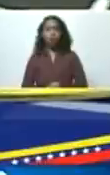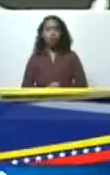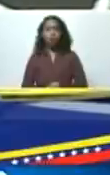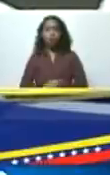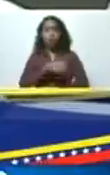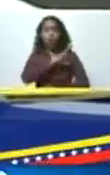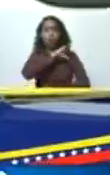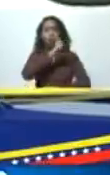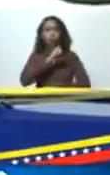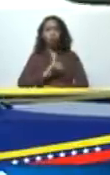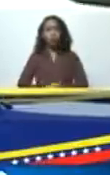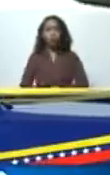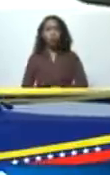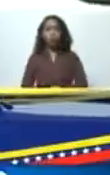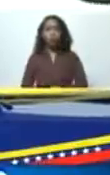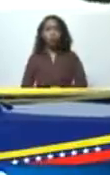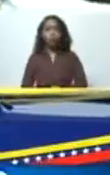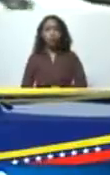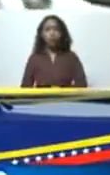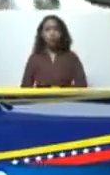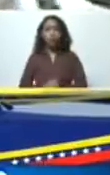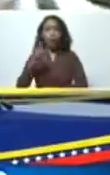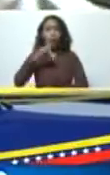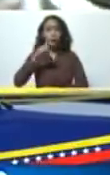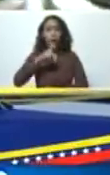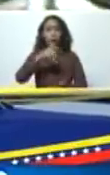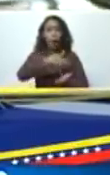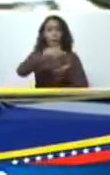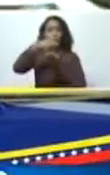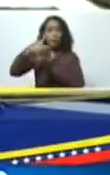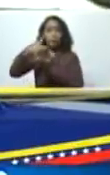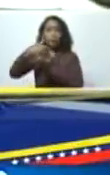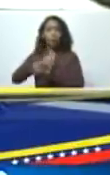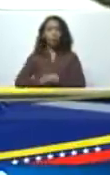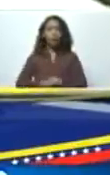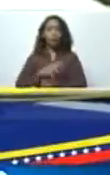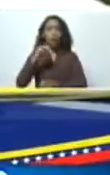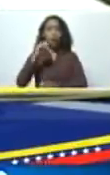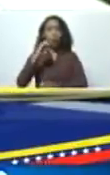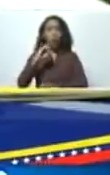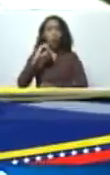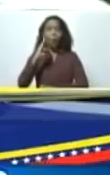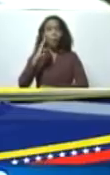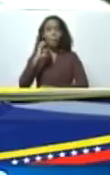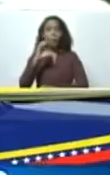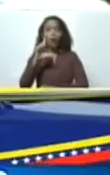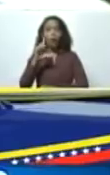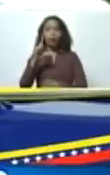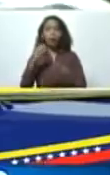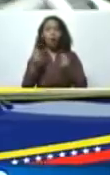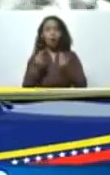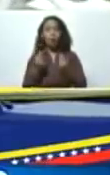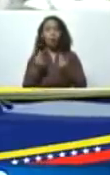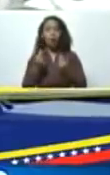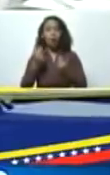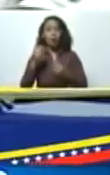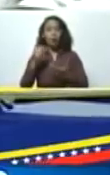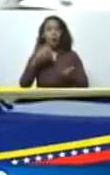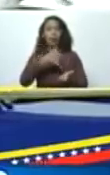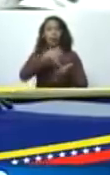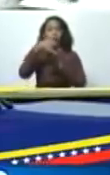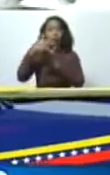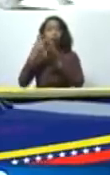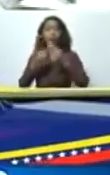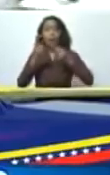rectoras que merecen el premio Nobel de Economía y el premio Nobel de la Paz.